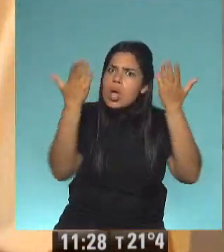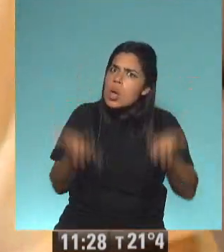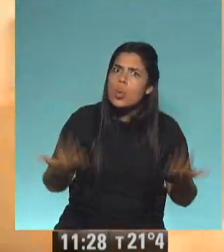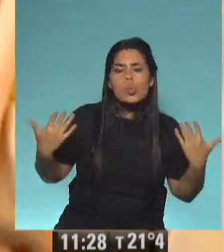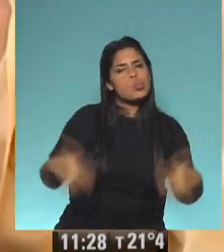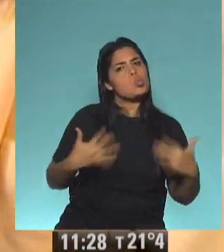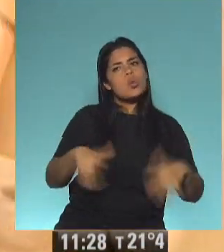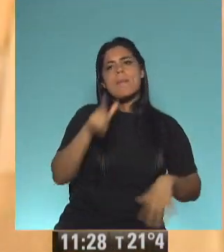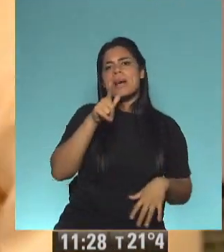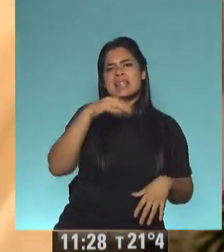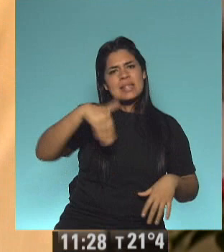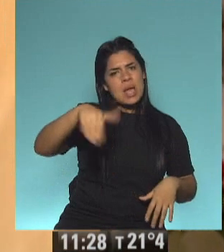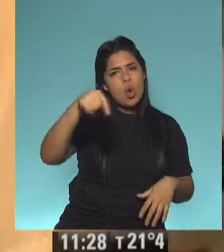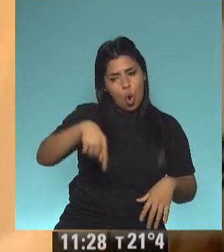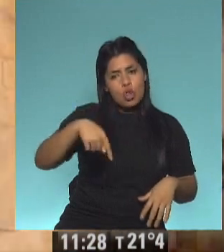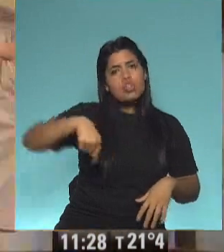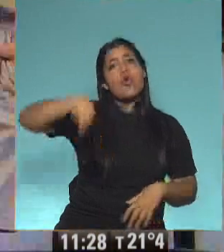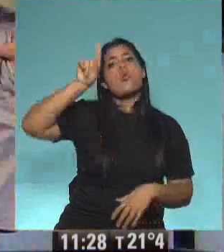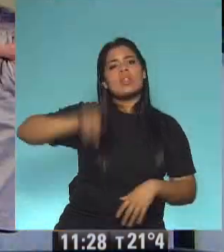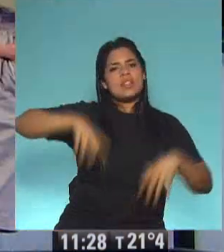Me parece que va a llover hoy todo el día.